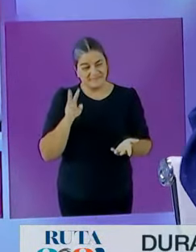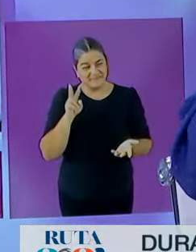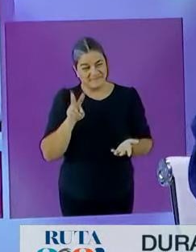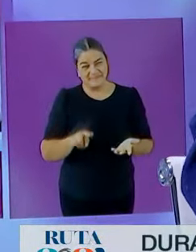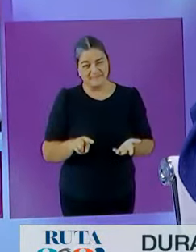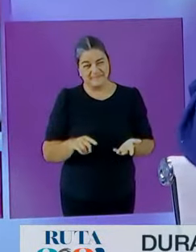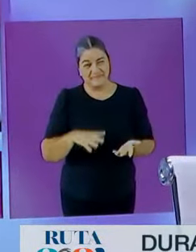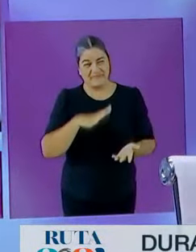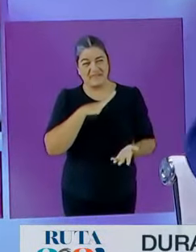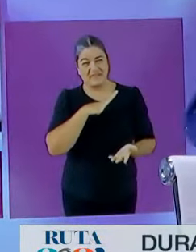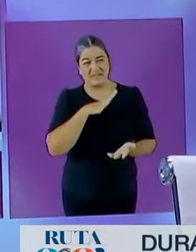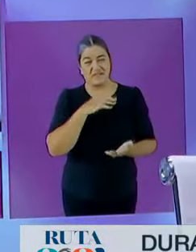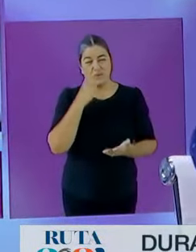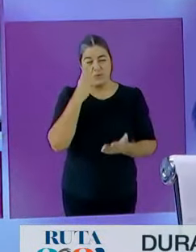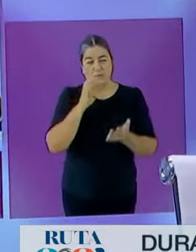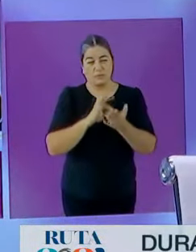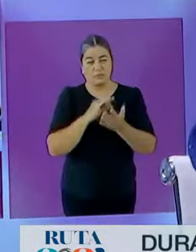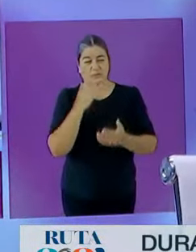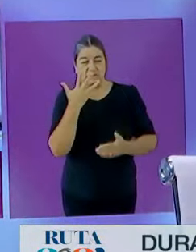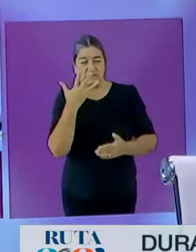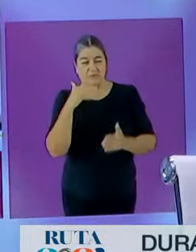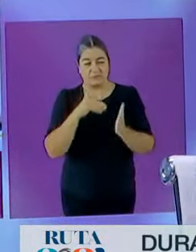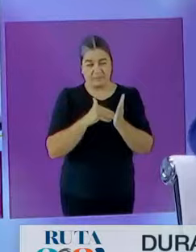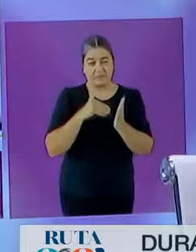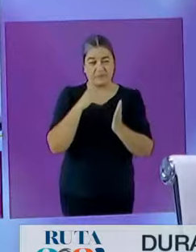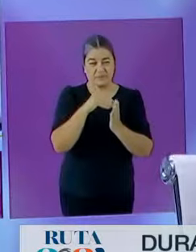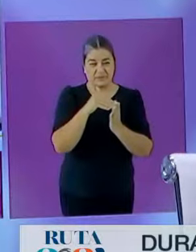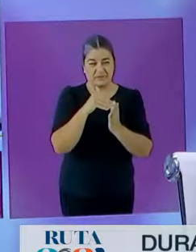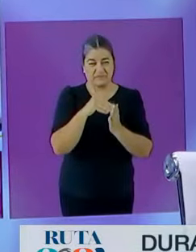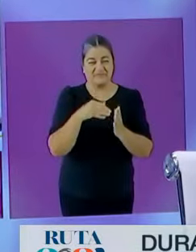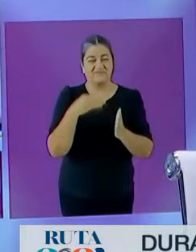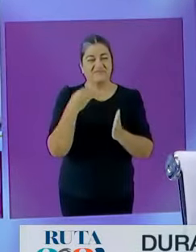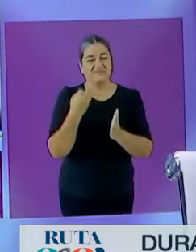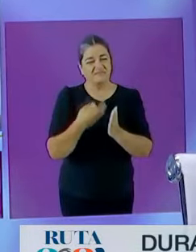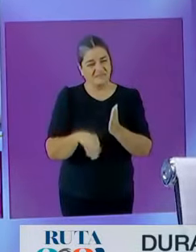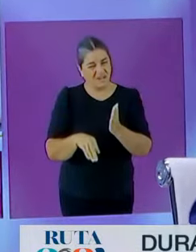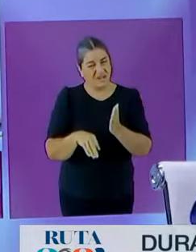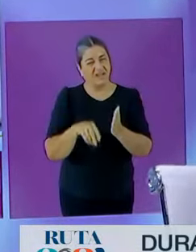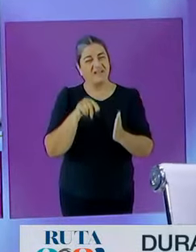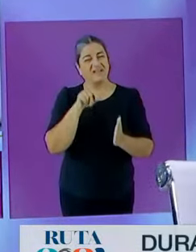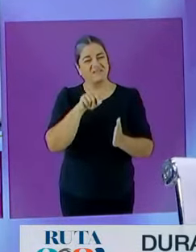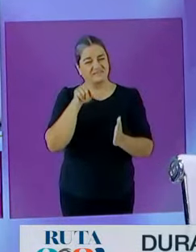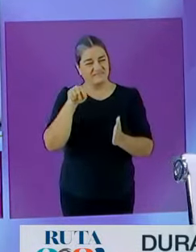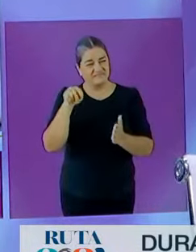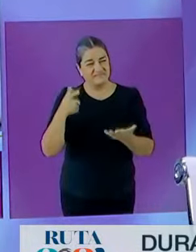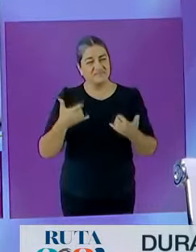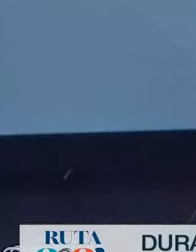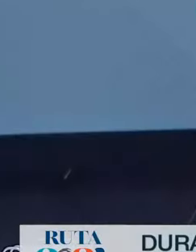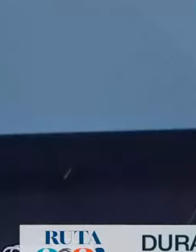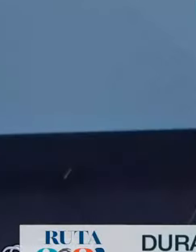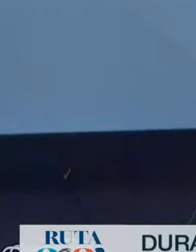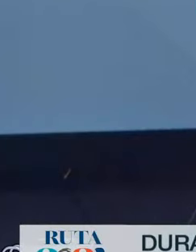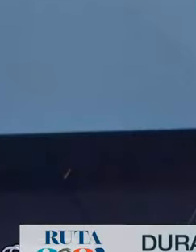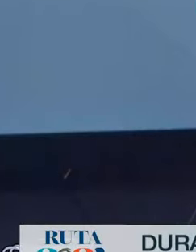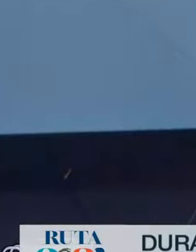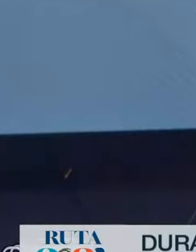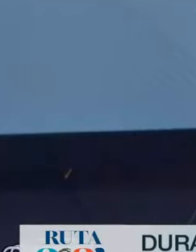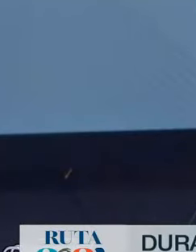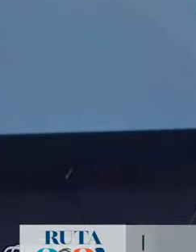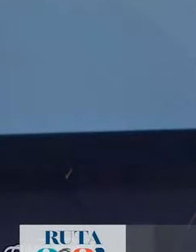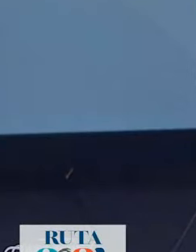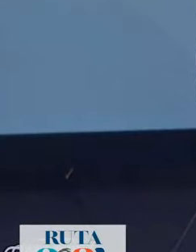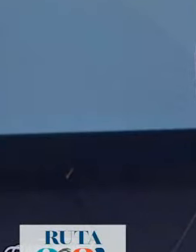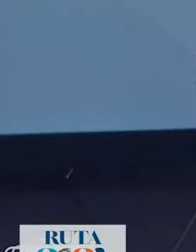sistémica porque es una fuente de financiamiento de la política, ¿no? Vámonos a otros temas, porque si no nos va a dar tiempo